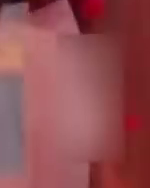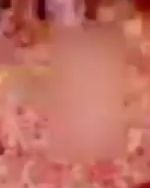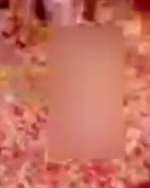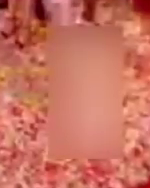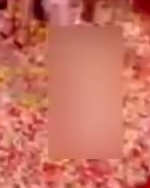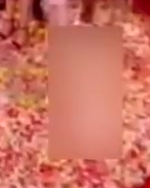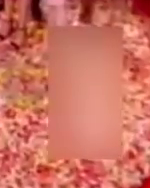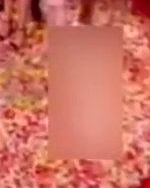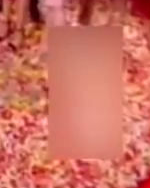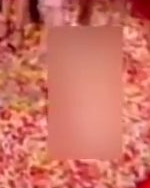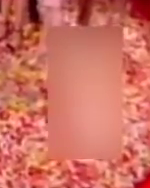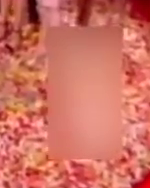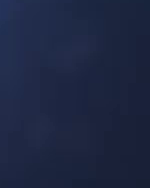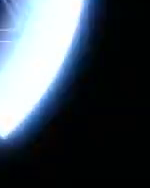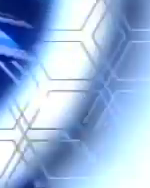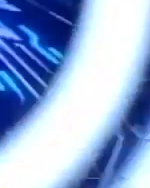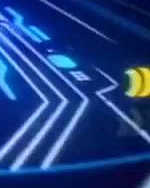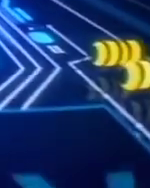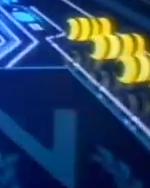se siente ser?